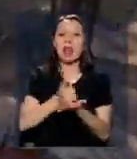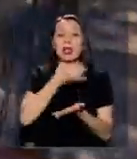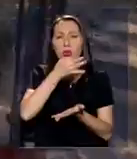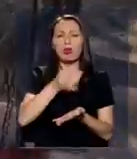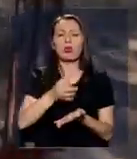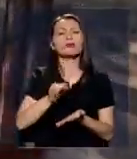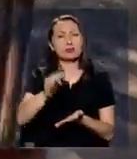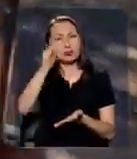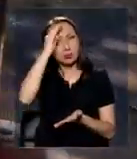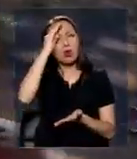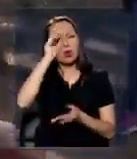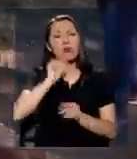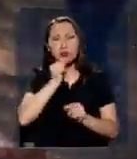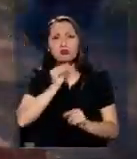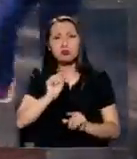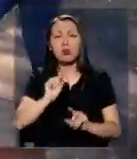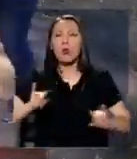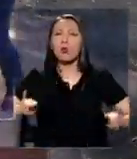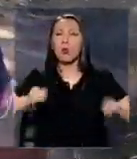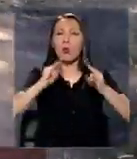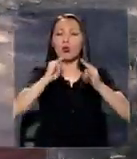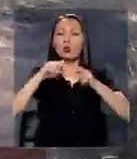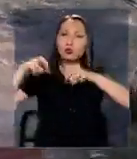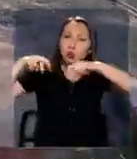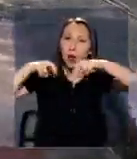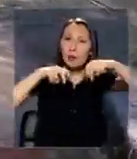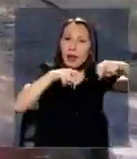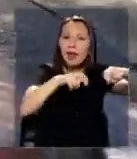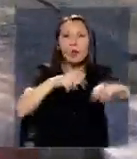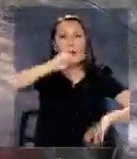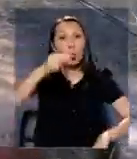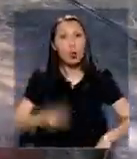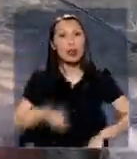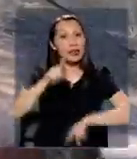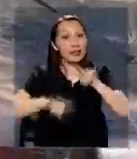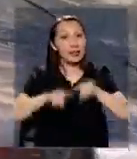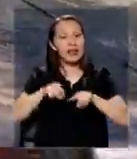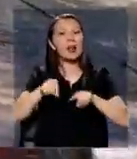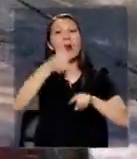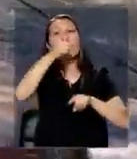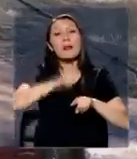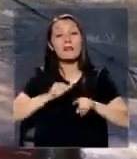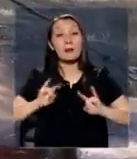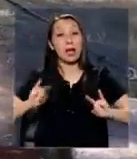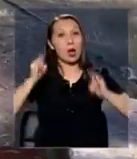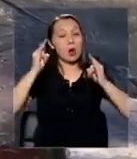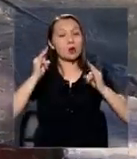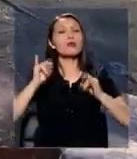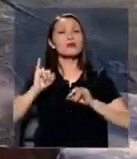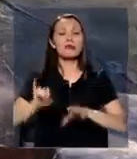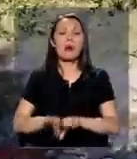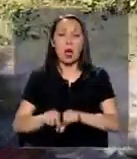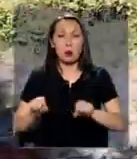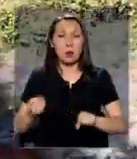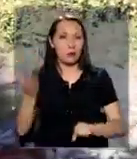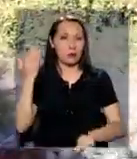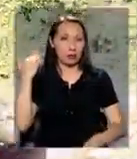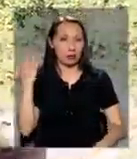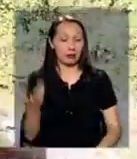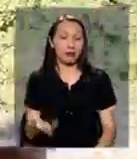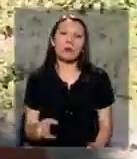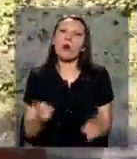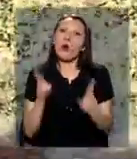aseguraba confiar en la construcción de una pasarela. De hecho, el dueño del terreno privado por donde se construiría estaba de acuerdo.